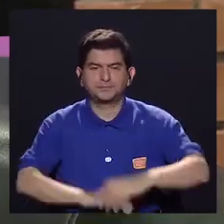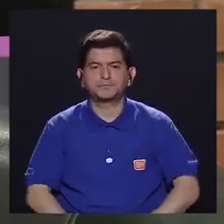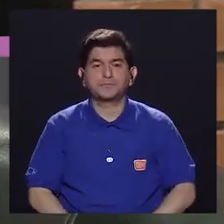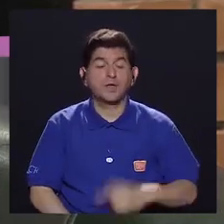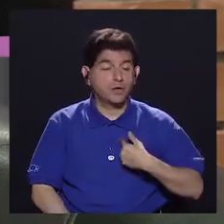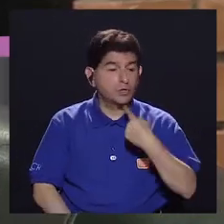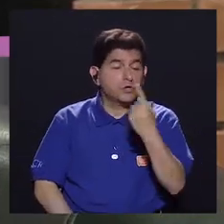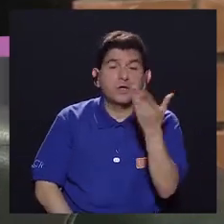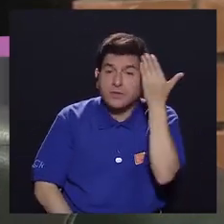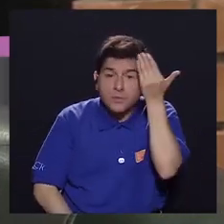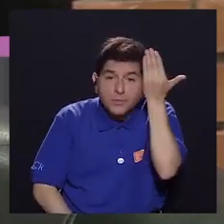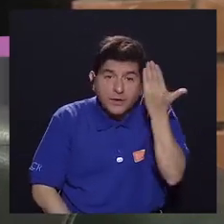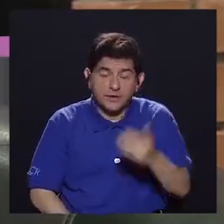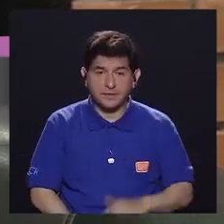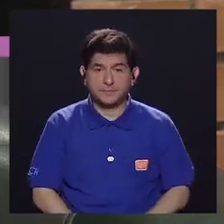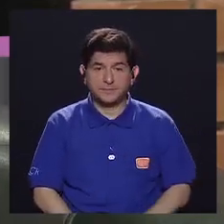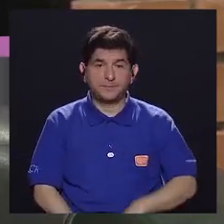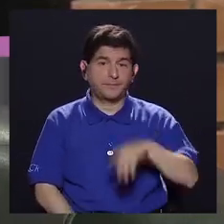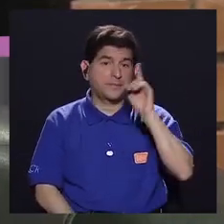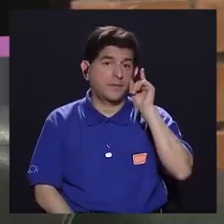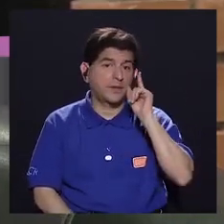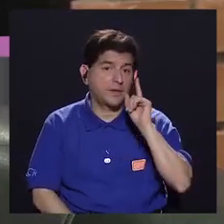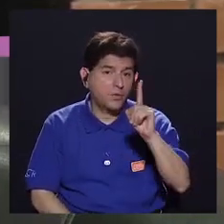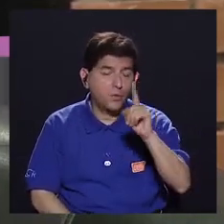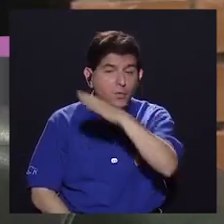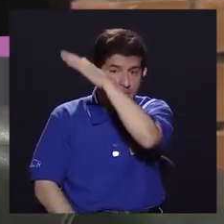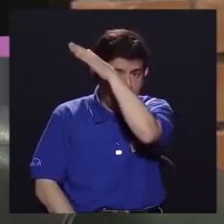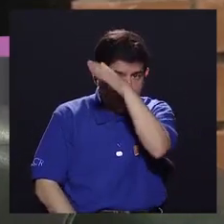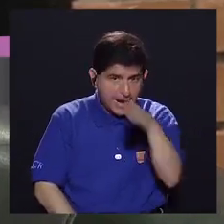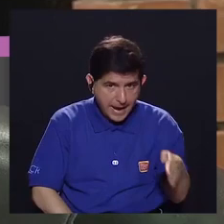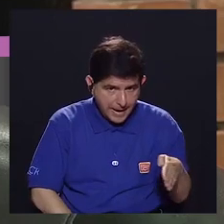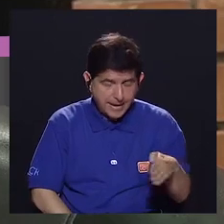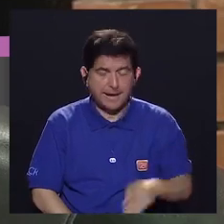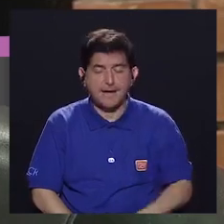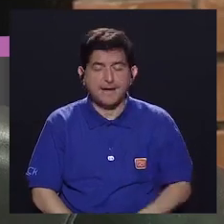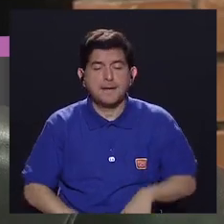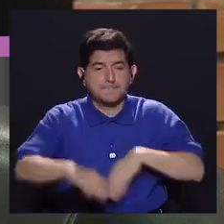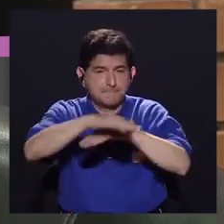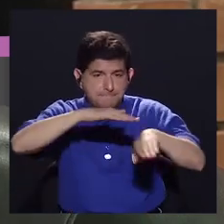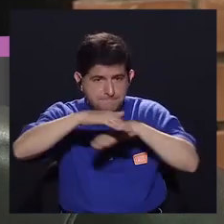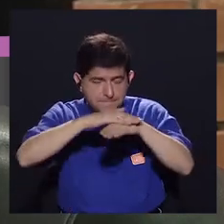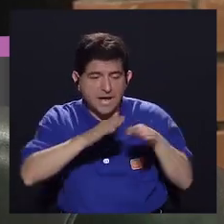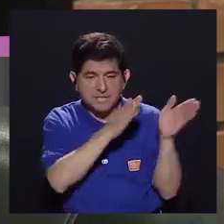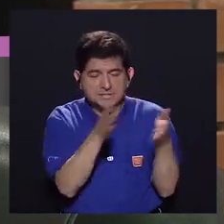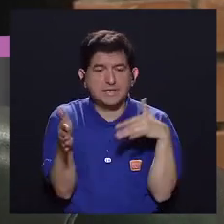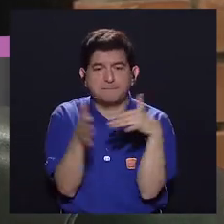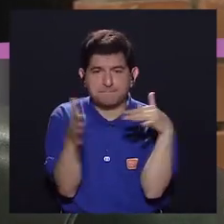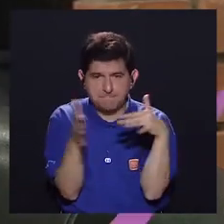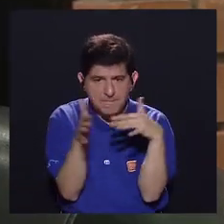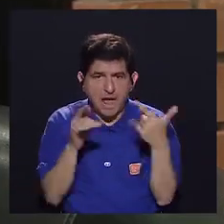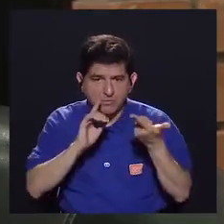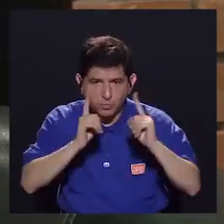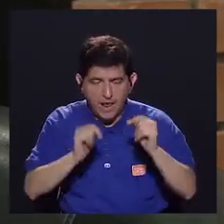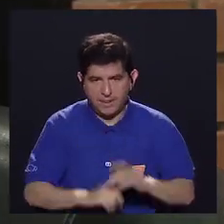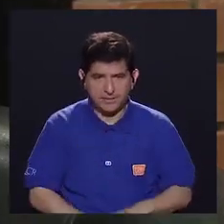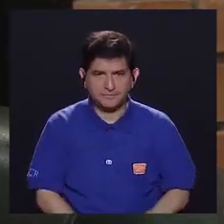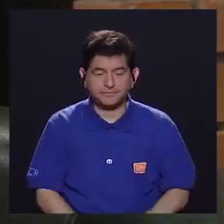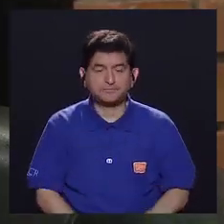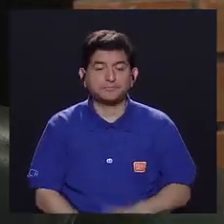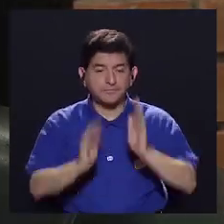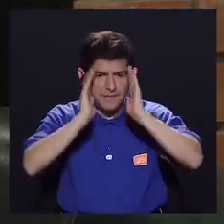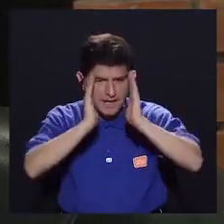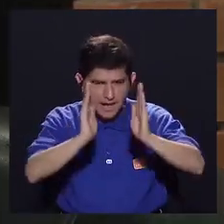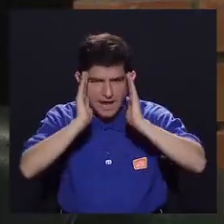de la educación en nuestro país. Te digo esto porque uno de los ejes sobre los que se sustenta este plan de